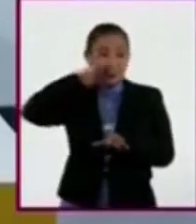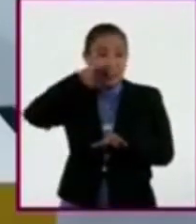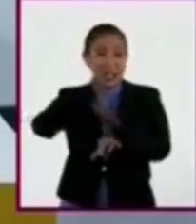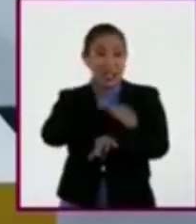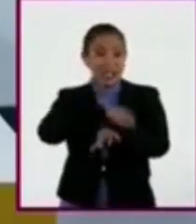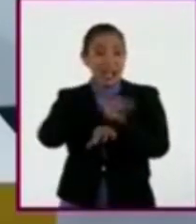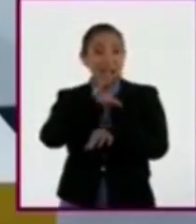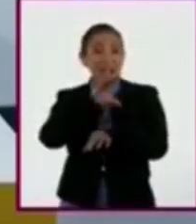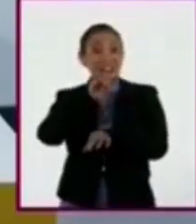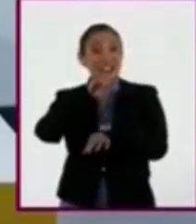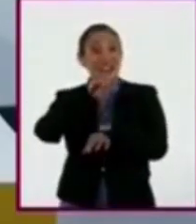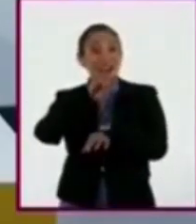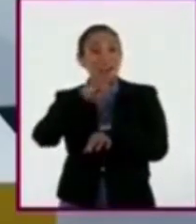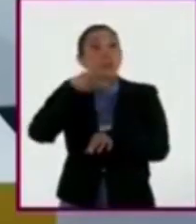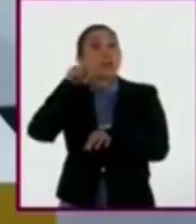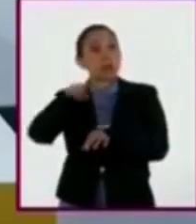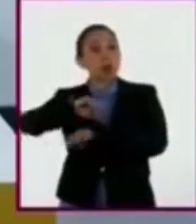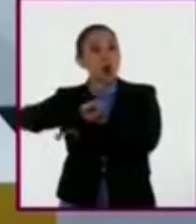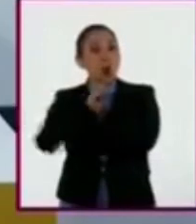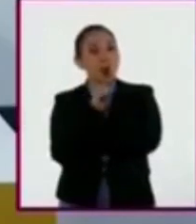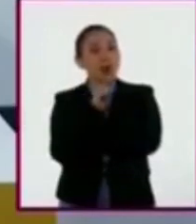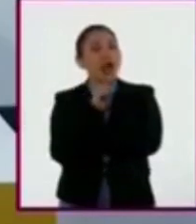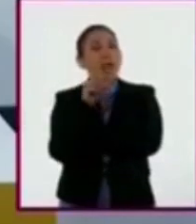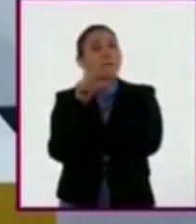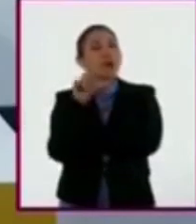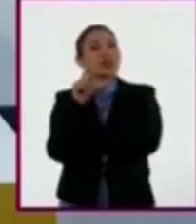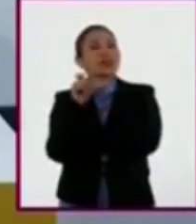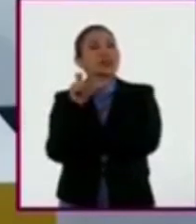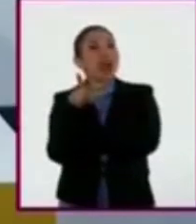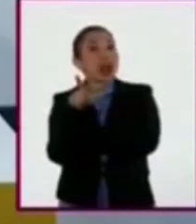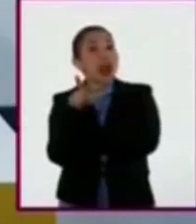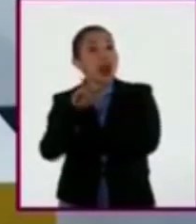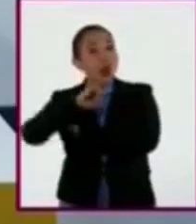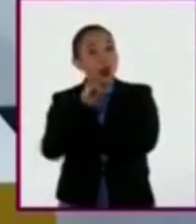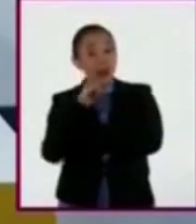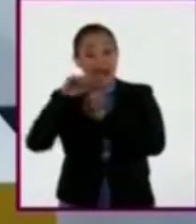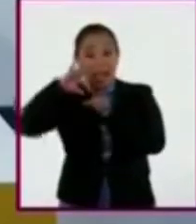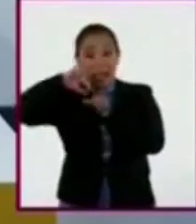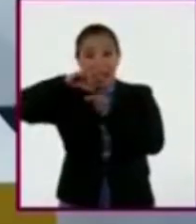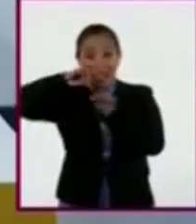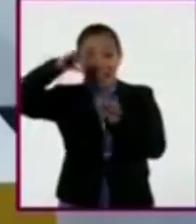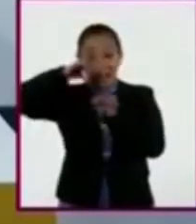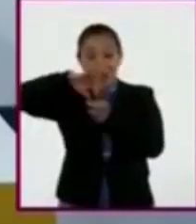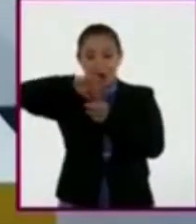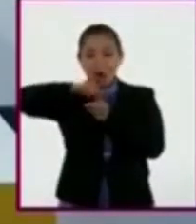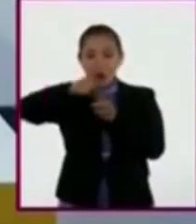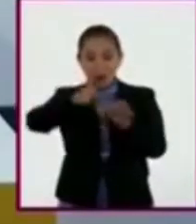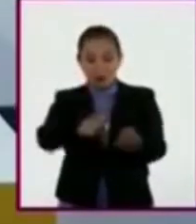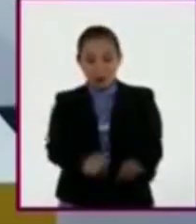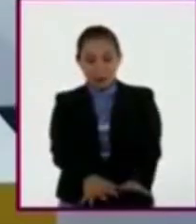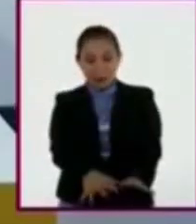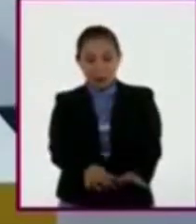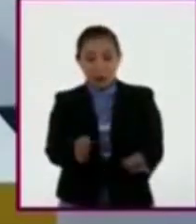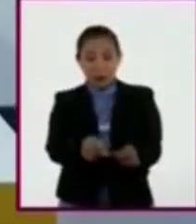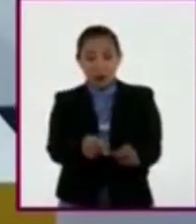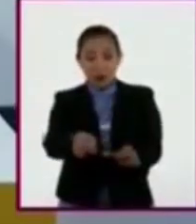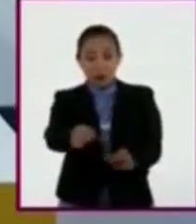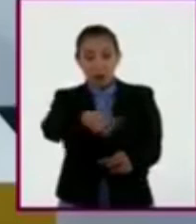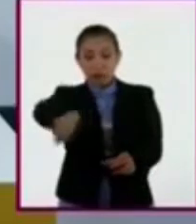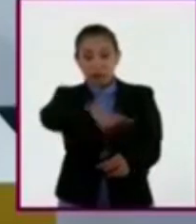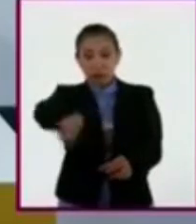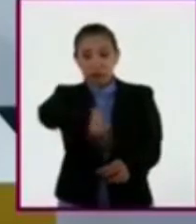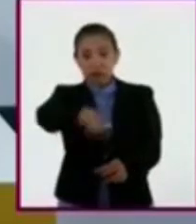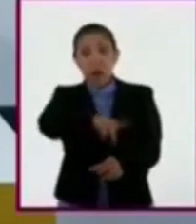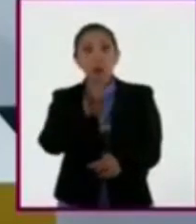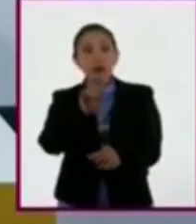energía cinética, pero al mismo tiempo almacenamos energía potencial, que se acumula en la liga, y al ponerlo en la mesa y soltarlo, esta